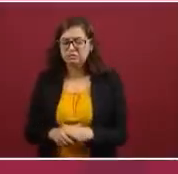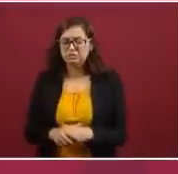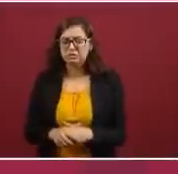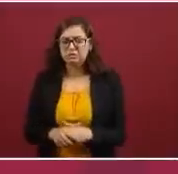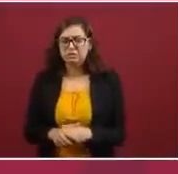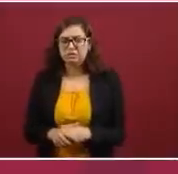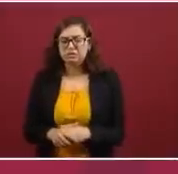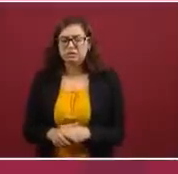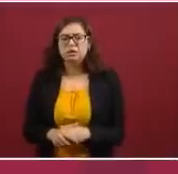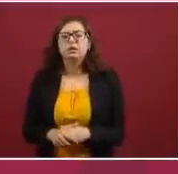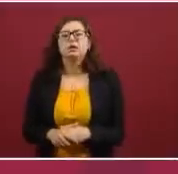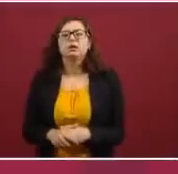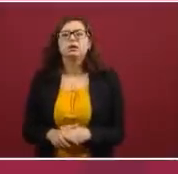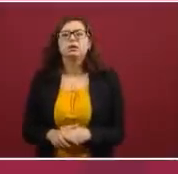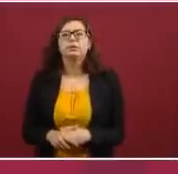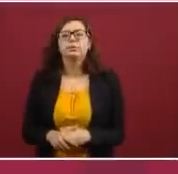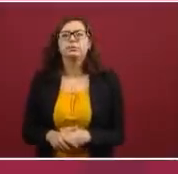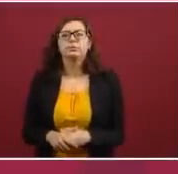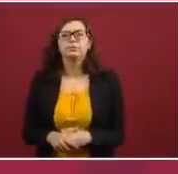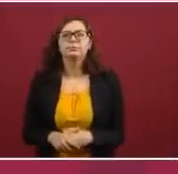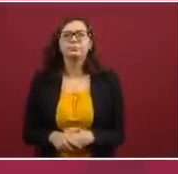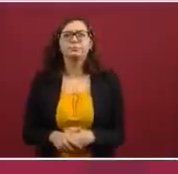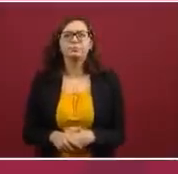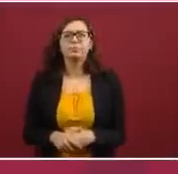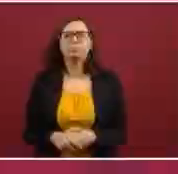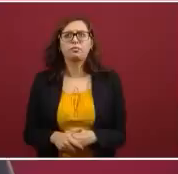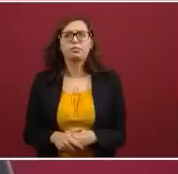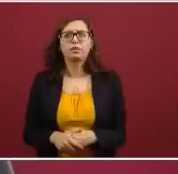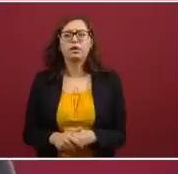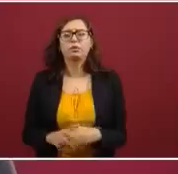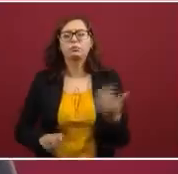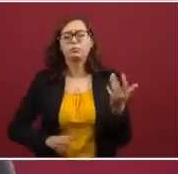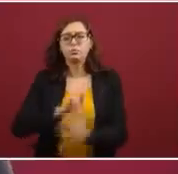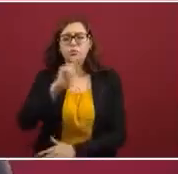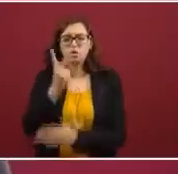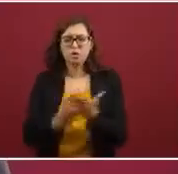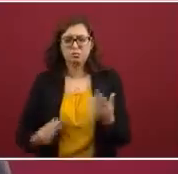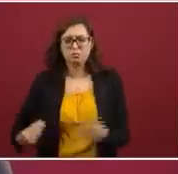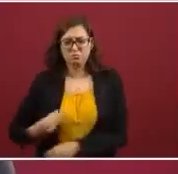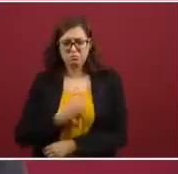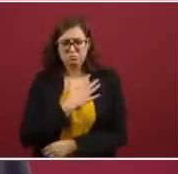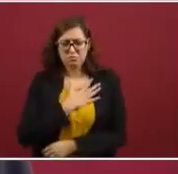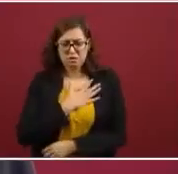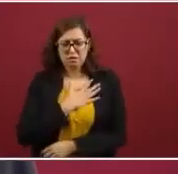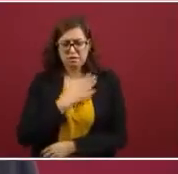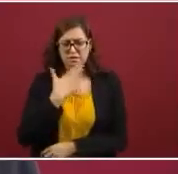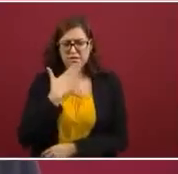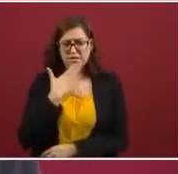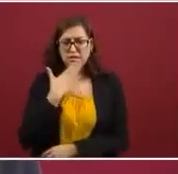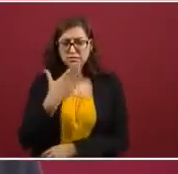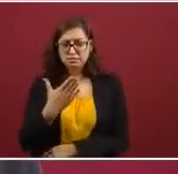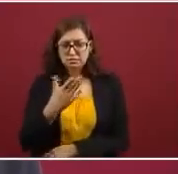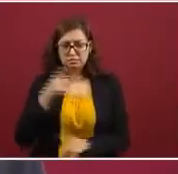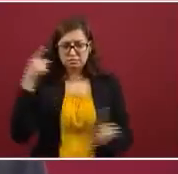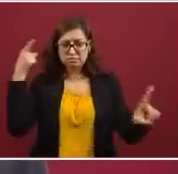se están utilizando los programas de bienestar con propósitos electorales.